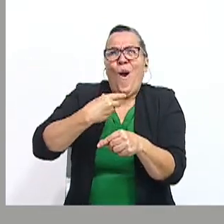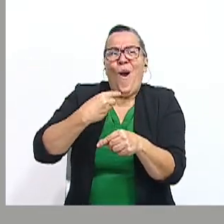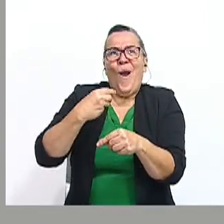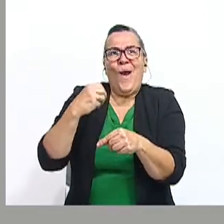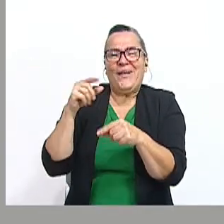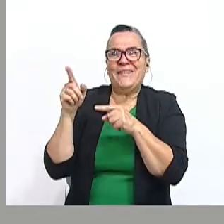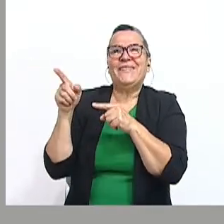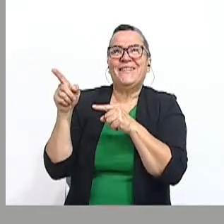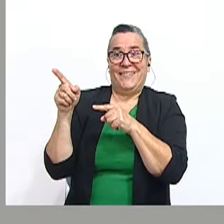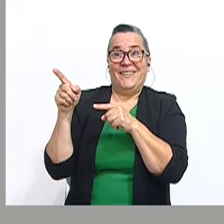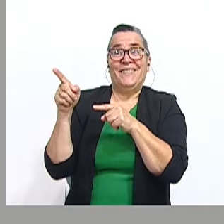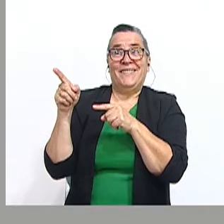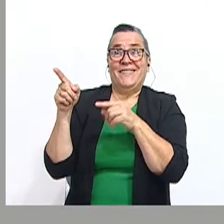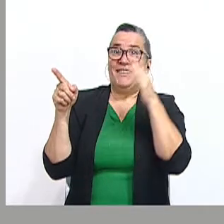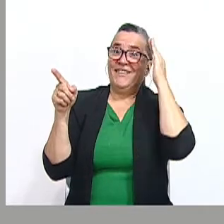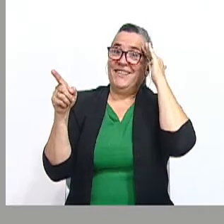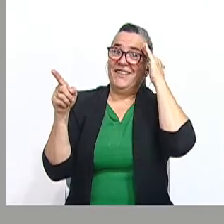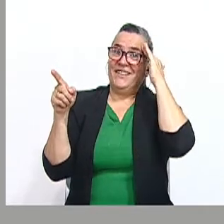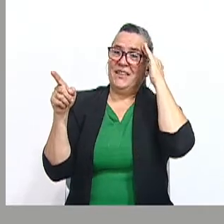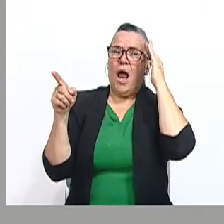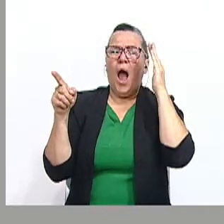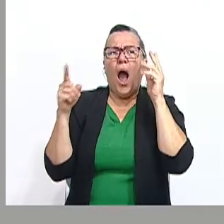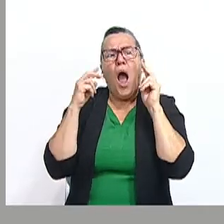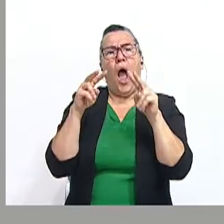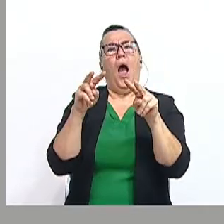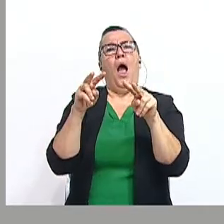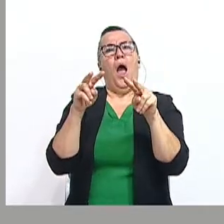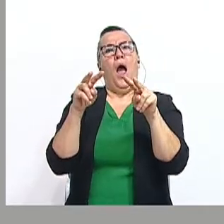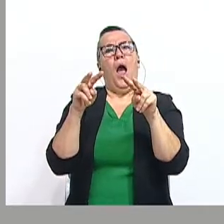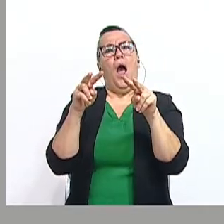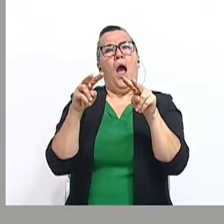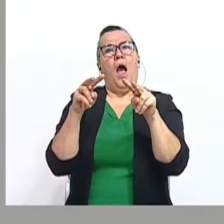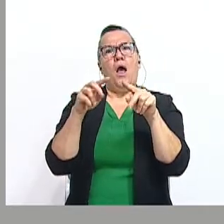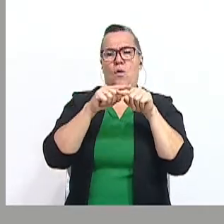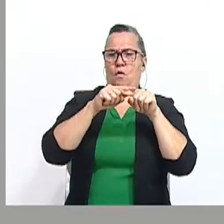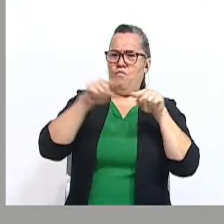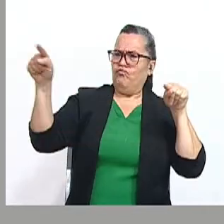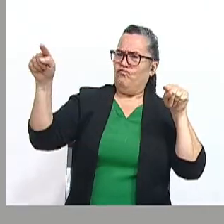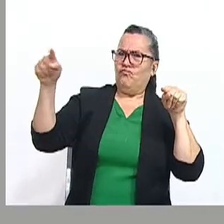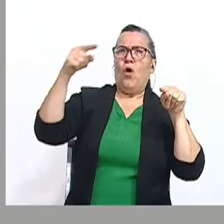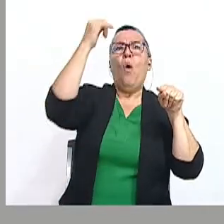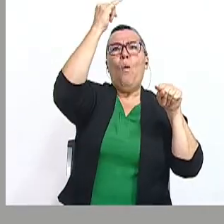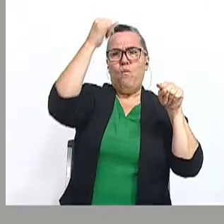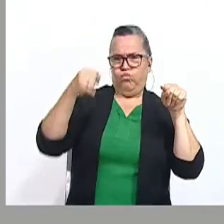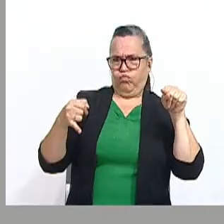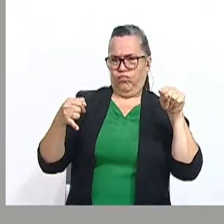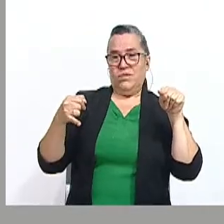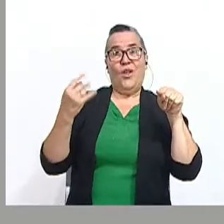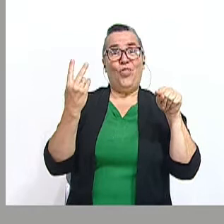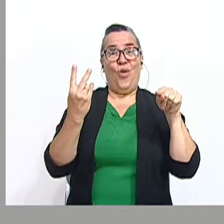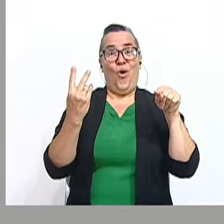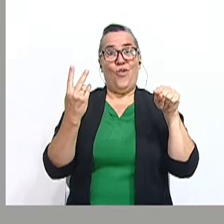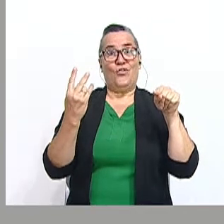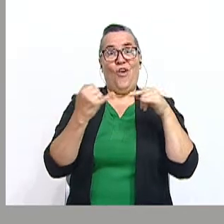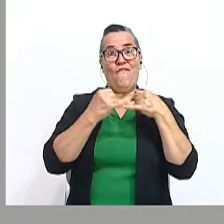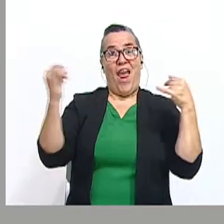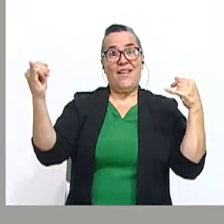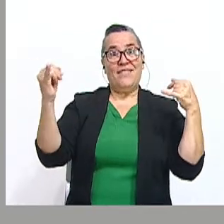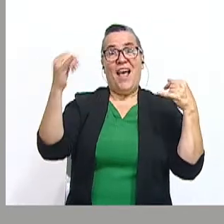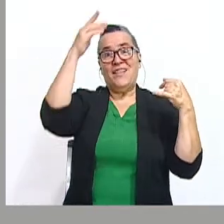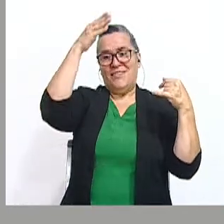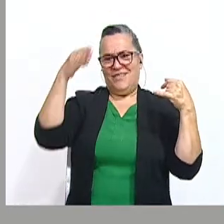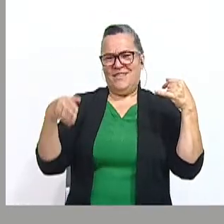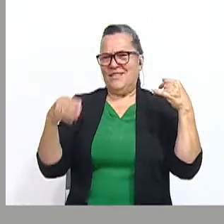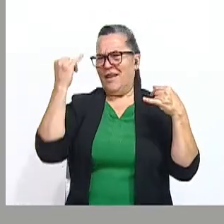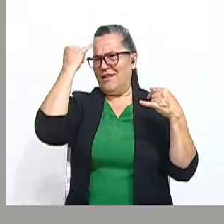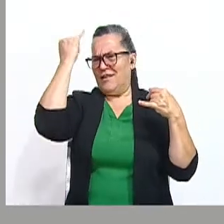Y yo sé que ya ustedes están diciendo, mira, son dos rectas, muy bien. Y ya que tienen esas ideas, les quiero